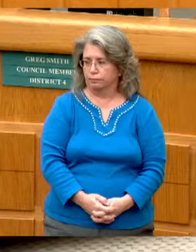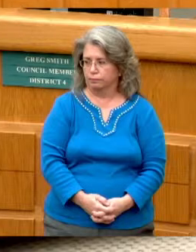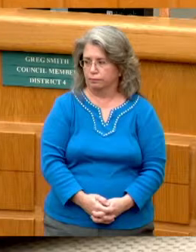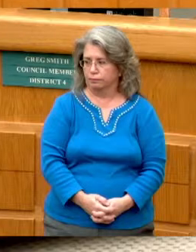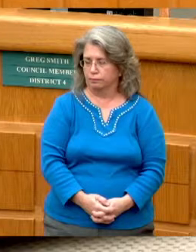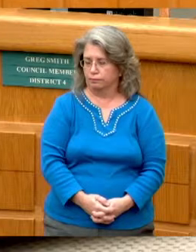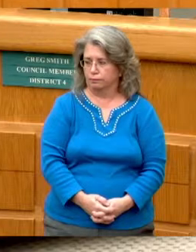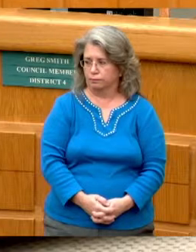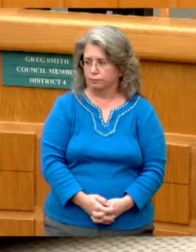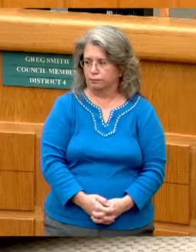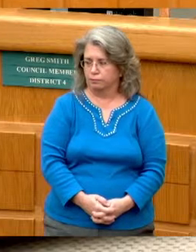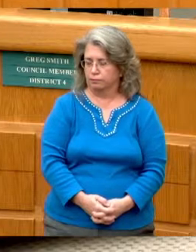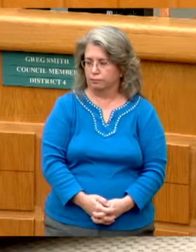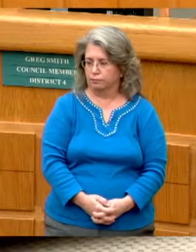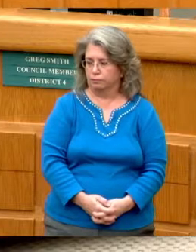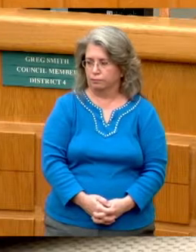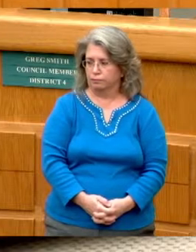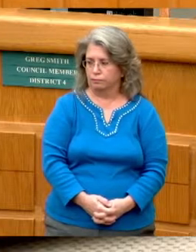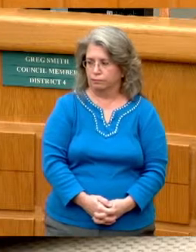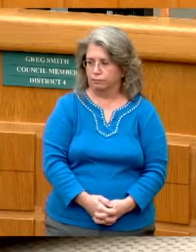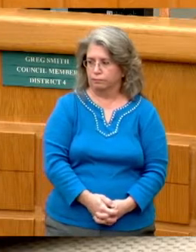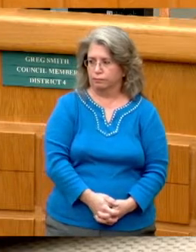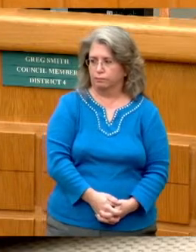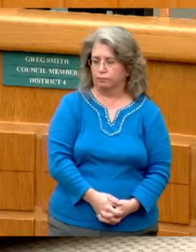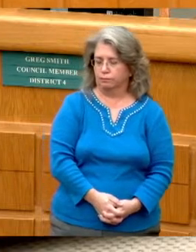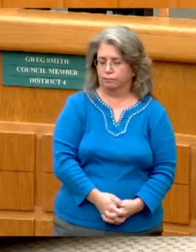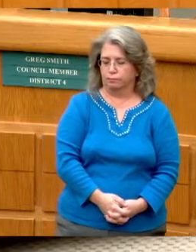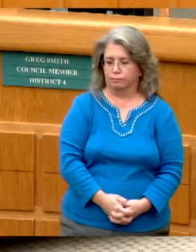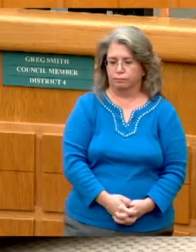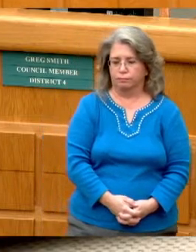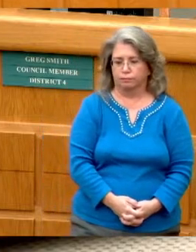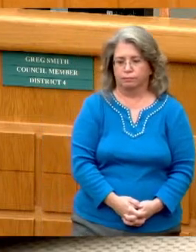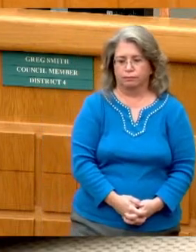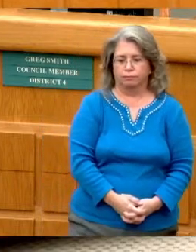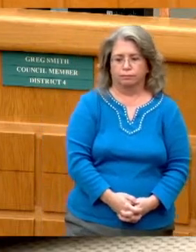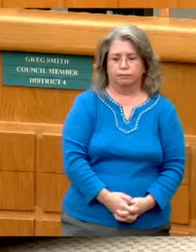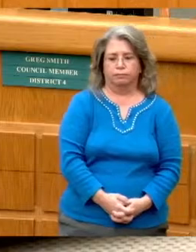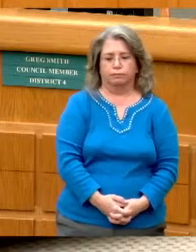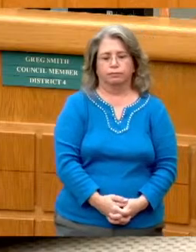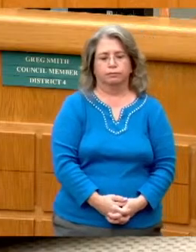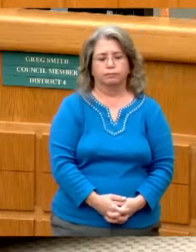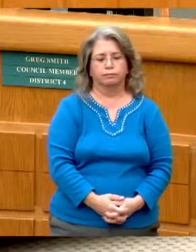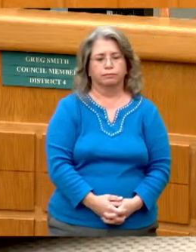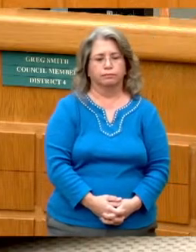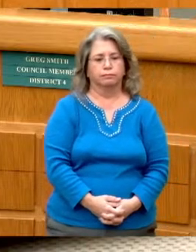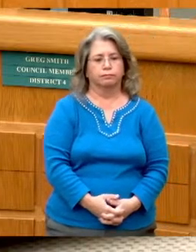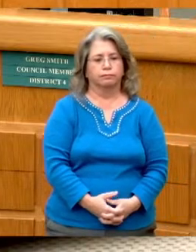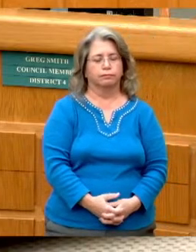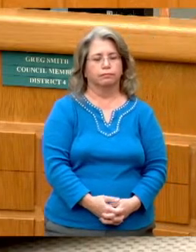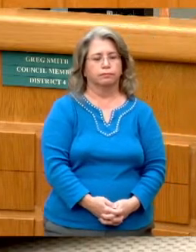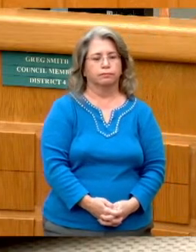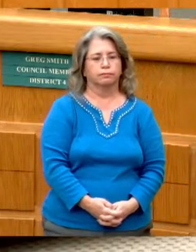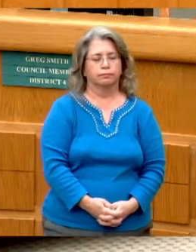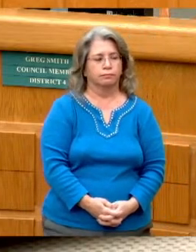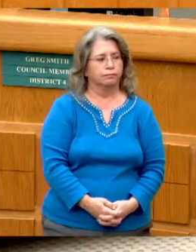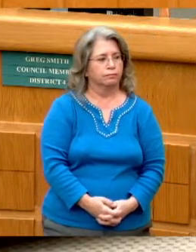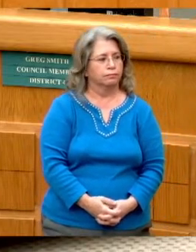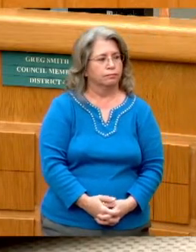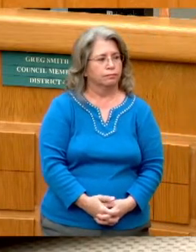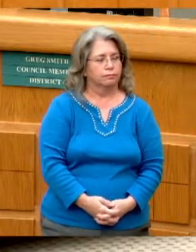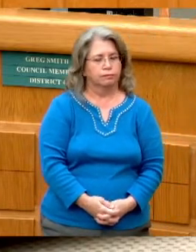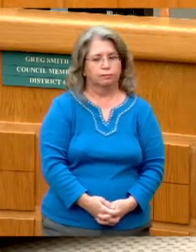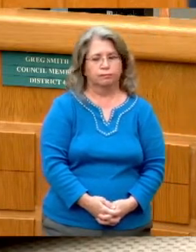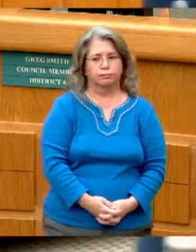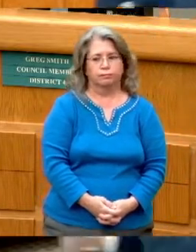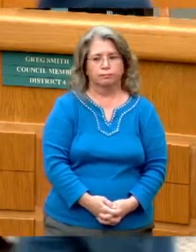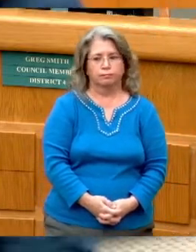M. Borchard. Todo el registro se realizará en el sitio y el personal estará disponible para ayudar a las personas. No